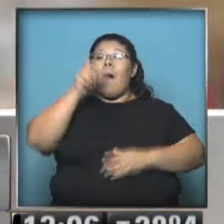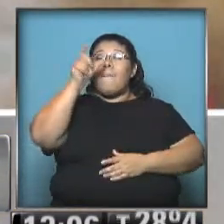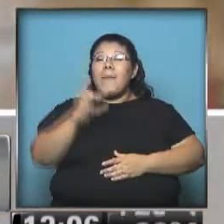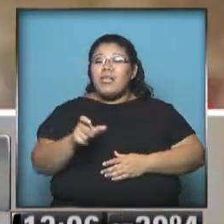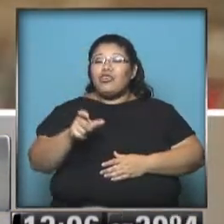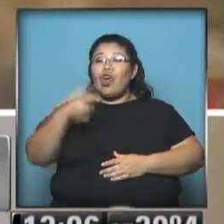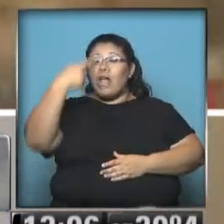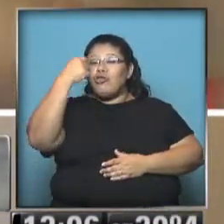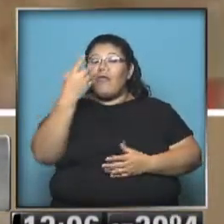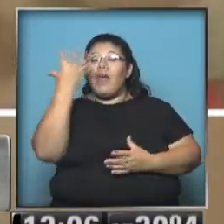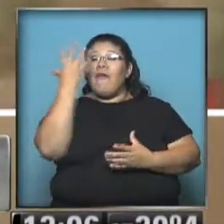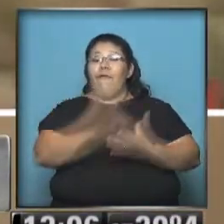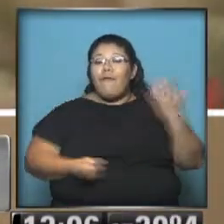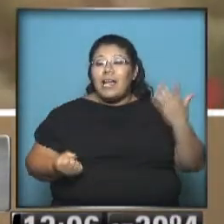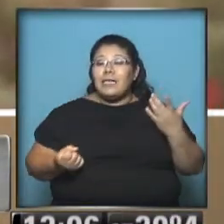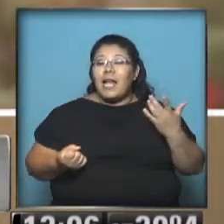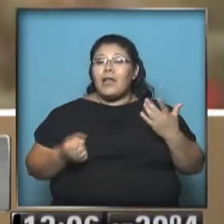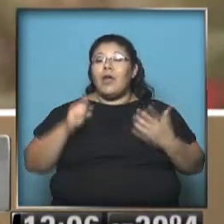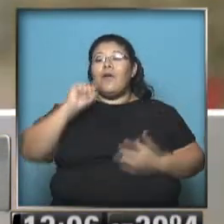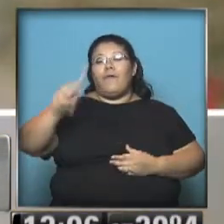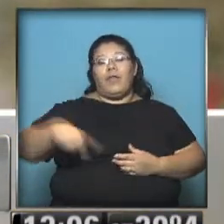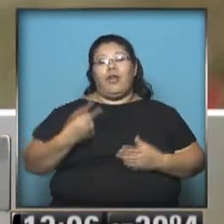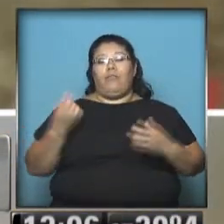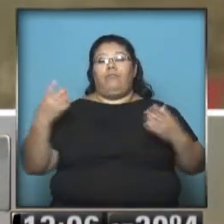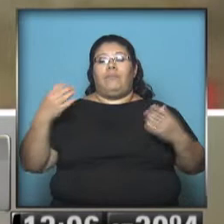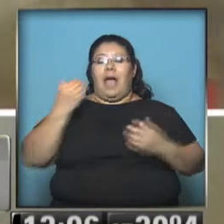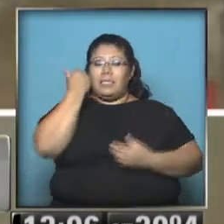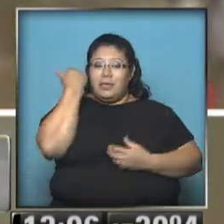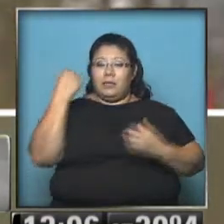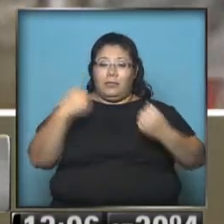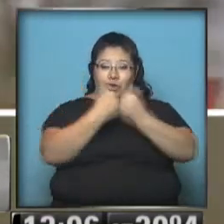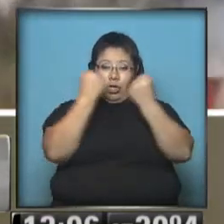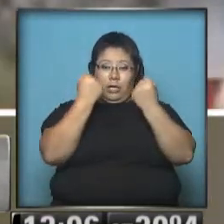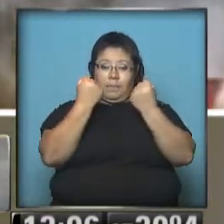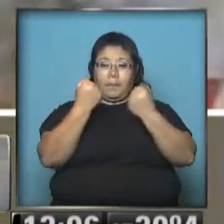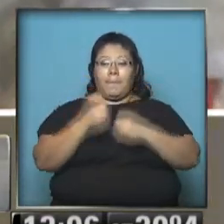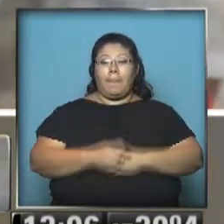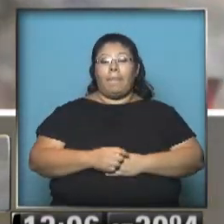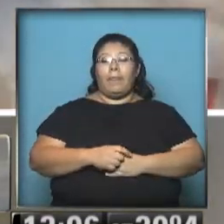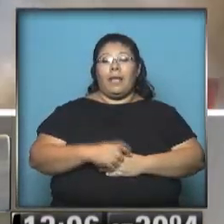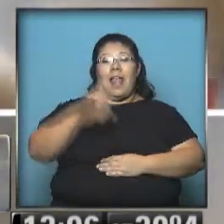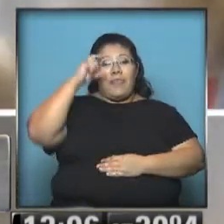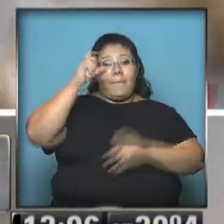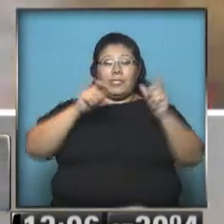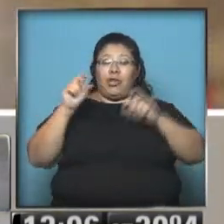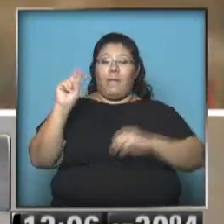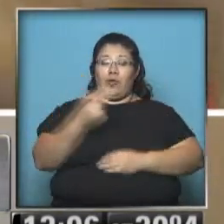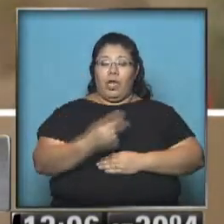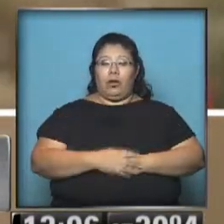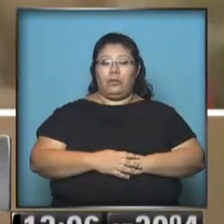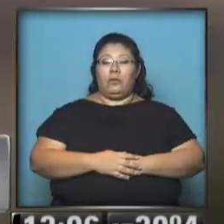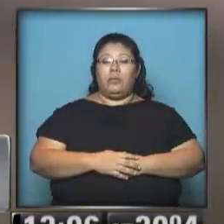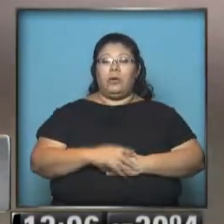humano que hizo que estos helicópteros chocaran de esa manera y provocaran la muerte de sus 10 tripulantes. Sin embargo, esperan la llegada